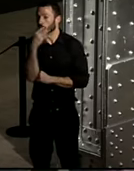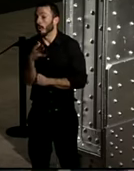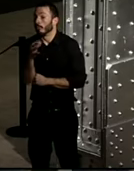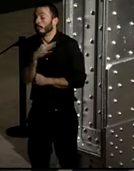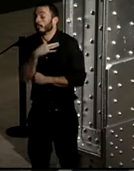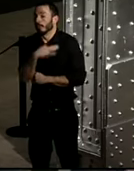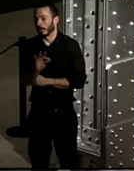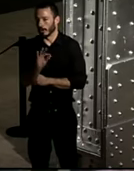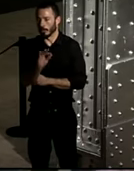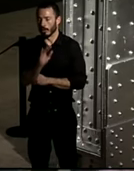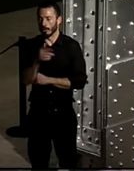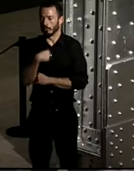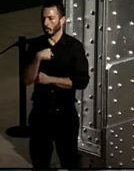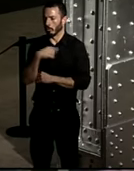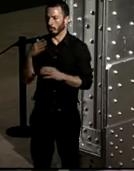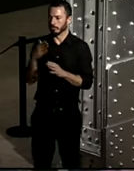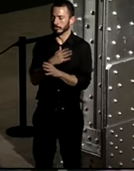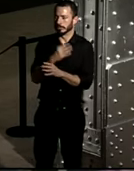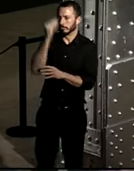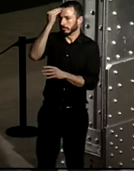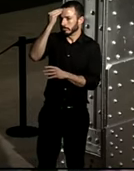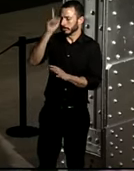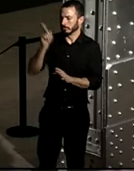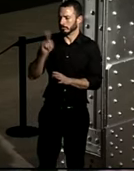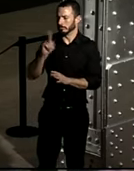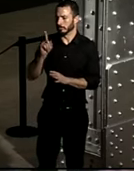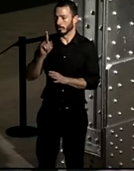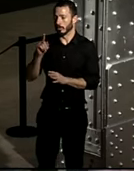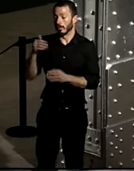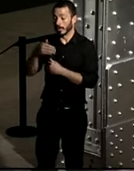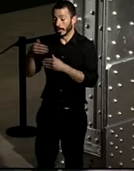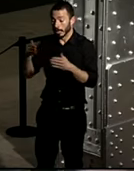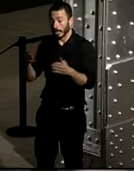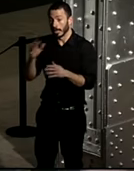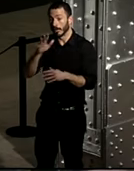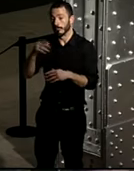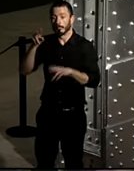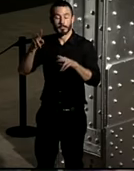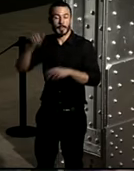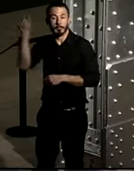está. Nunca pensé en eso cuando le ofrecimos la caja 507 a José.